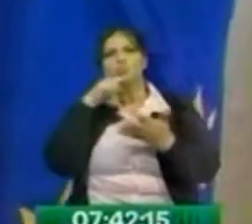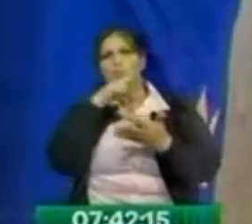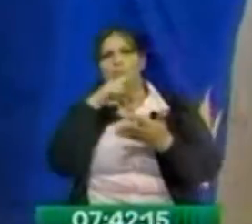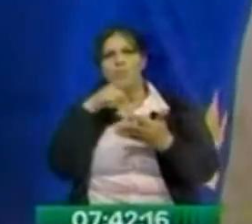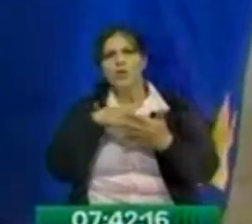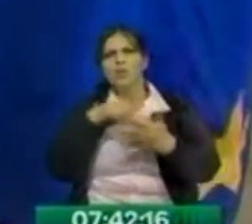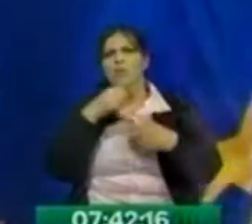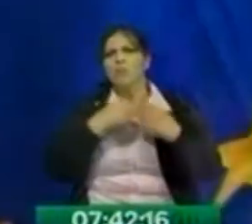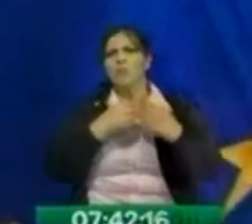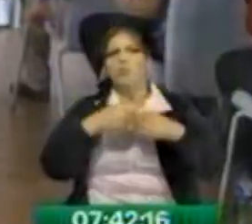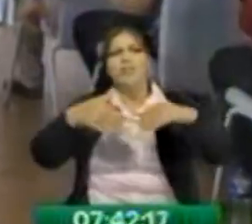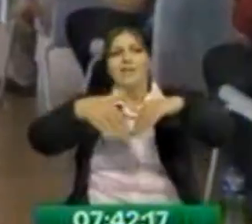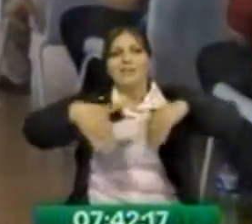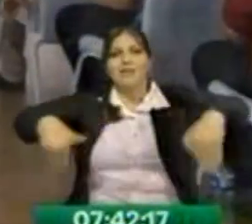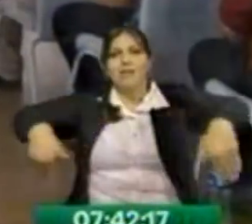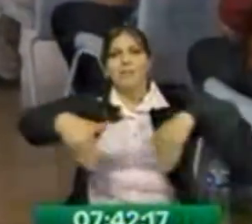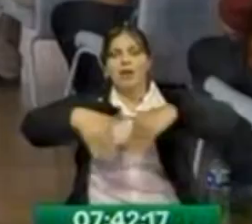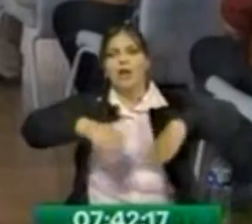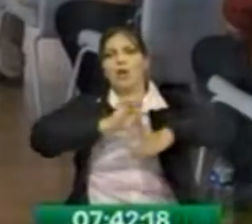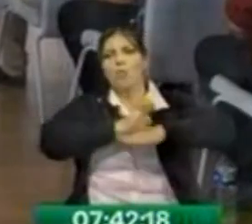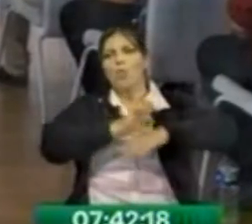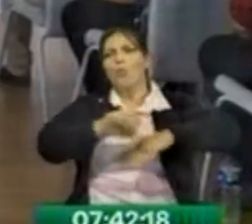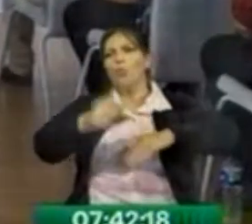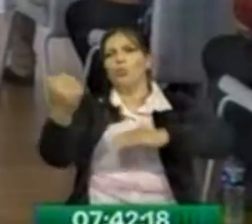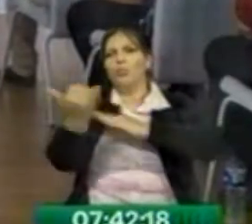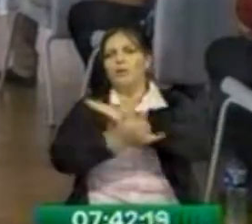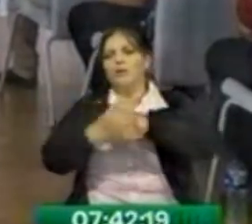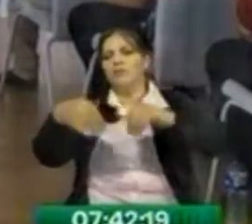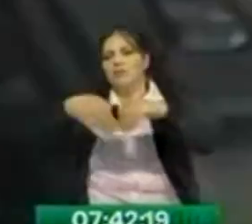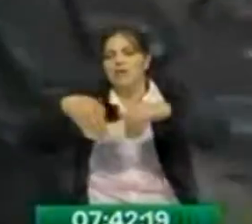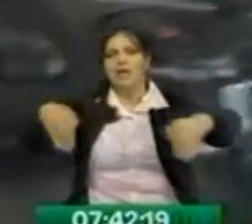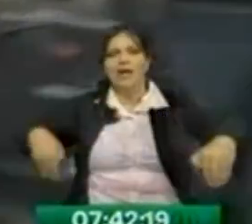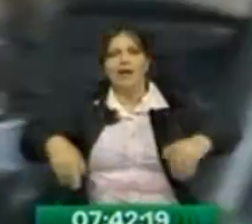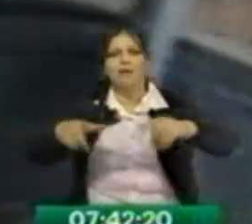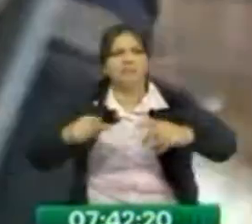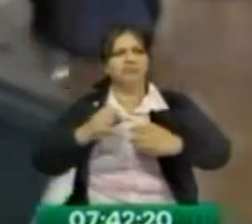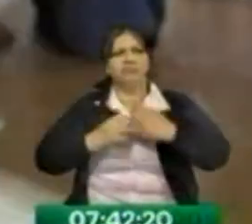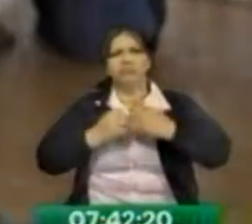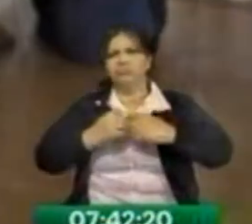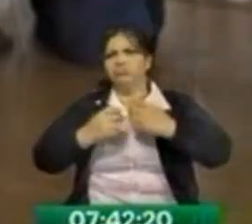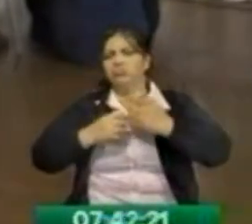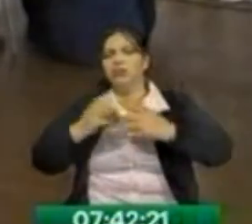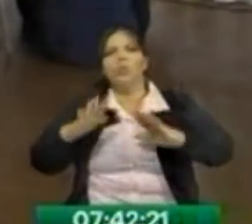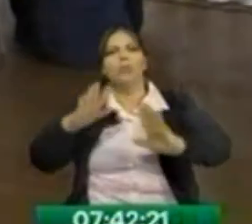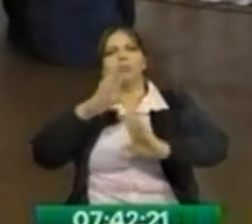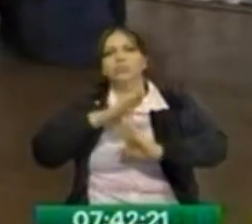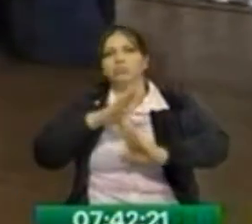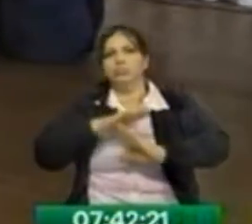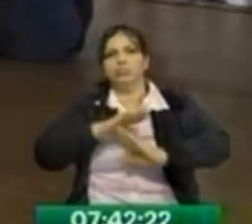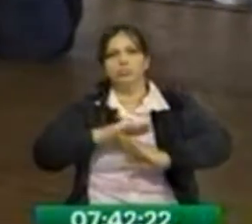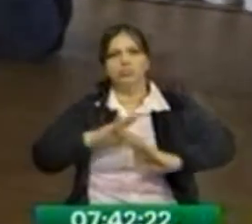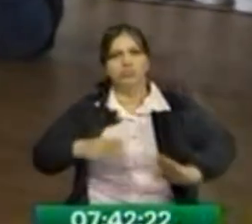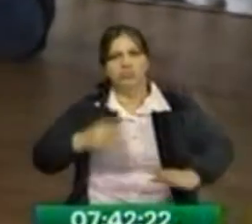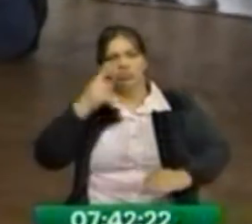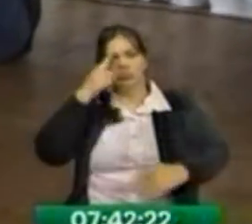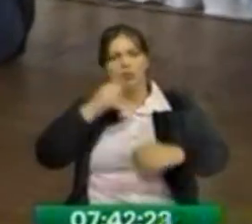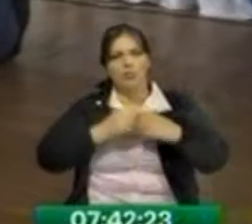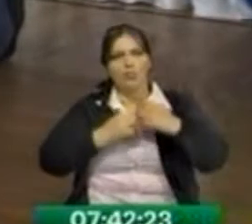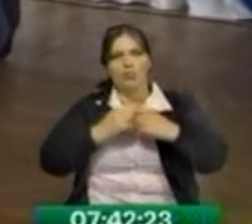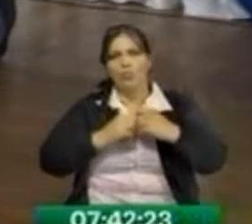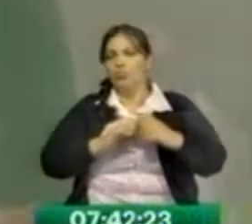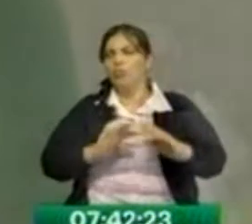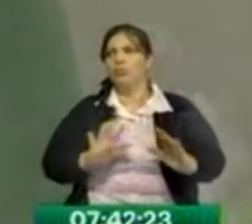desarrollo y paz realizado en el lago agrio se dio a conocer que la unión europea destinará alrededor de 28 millones de dólares para